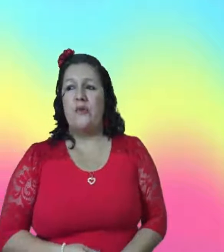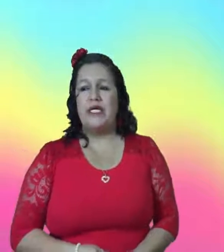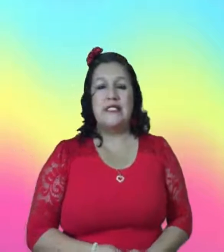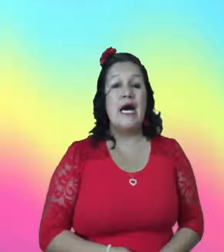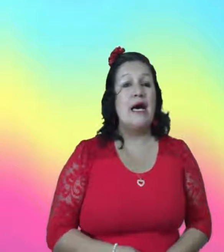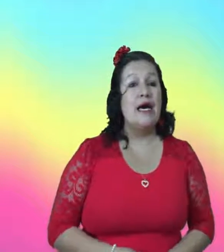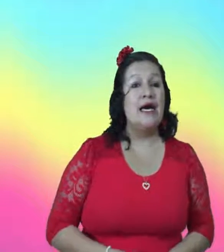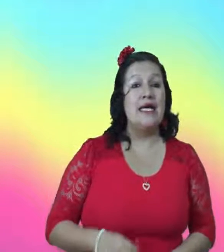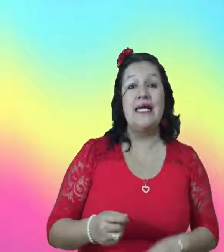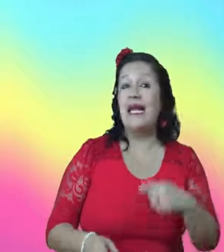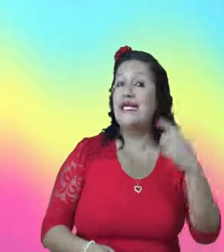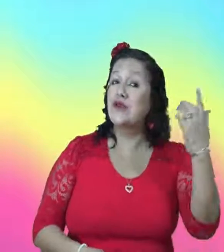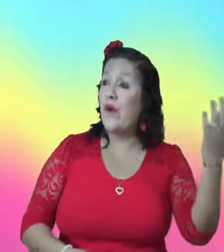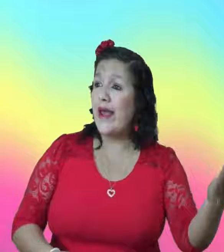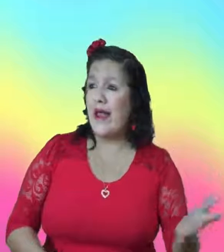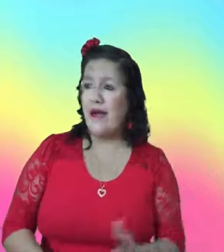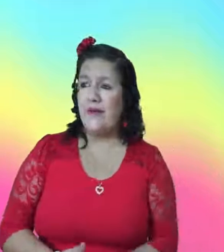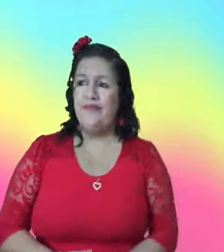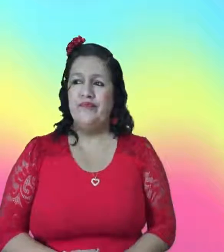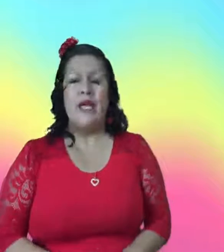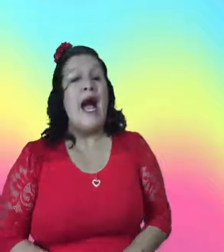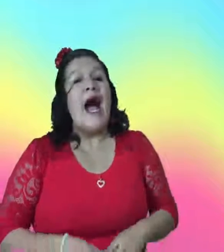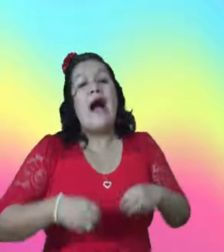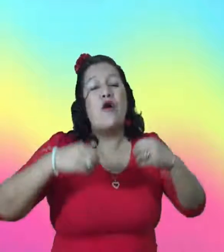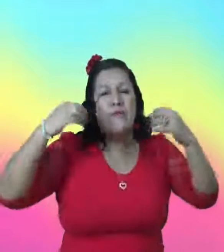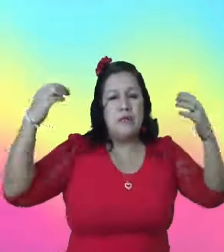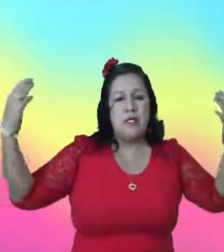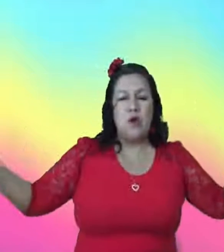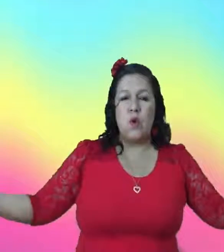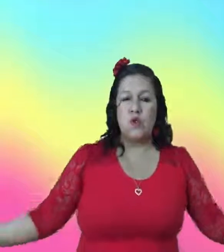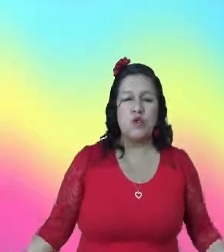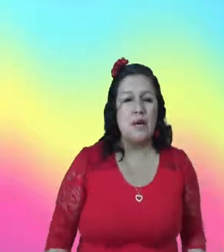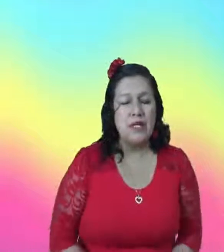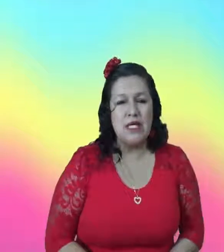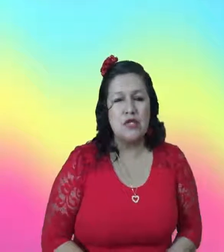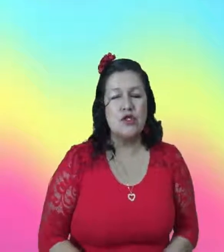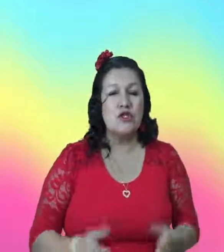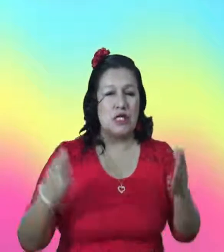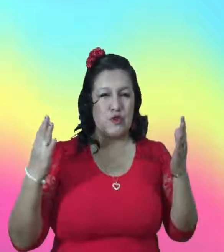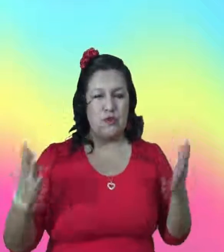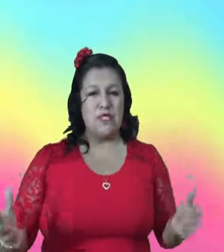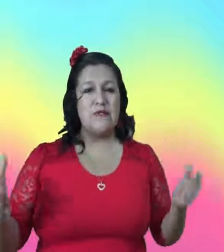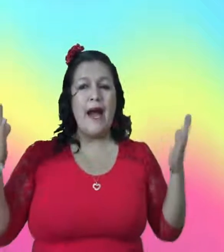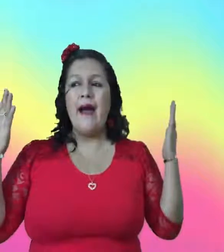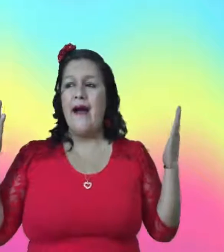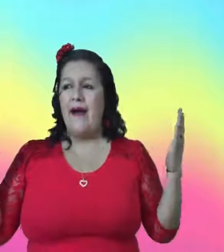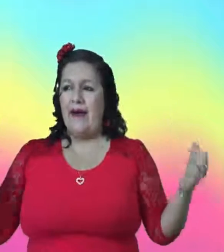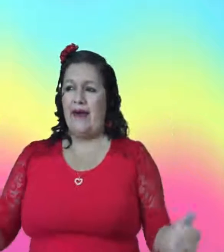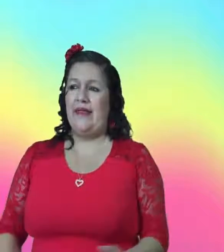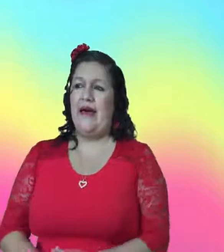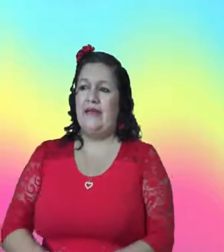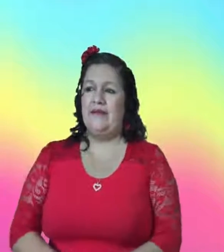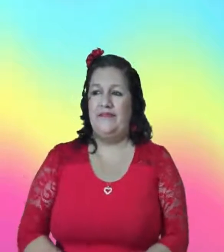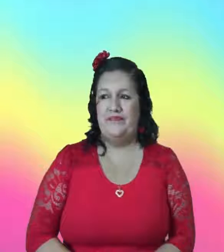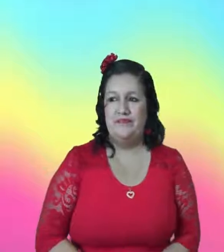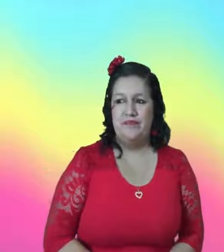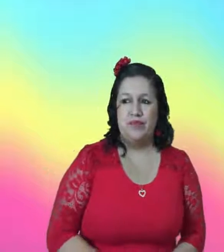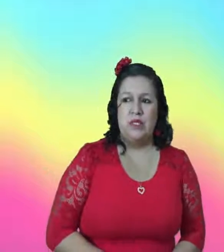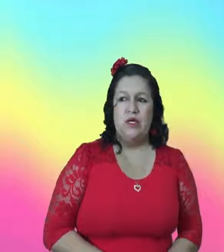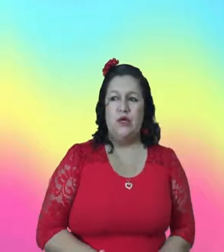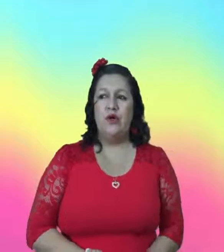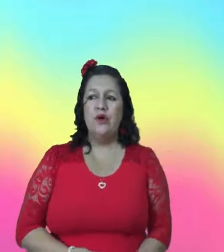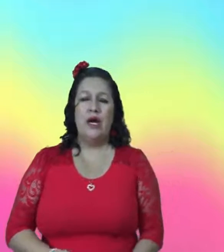Comienza a ir a la escuela, a convivir con otros amiguitos de su misma edad,